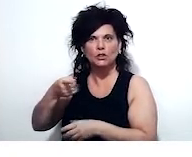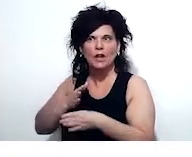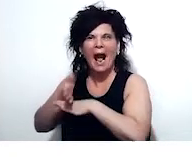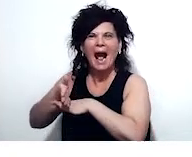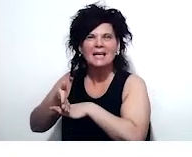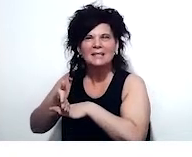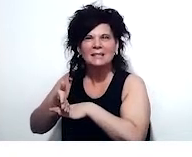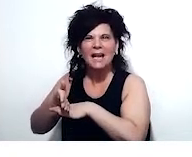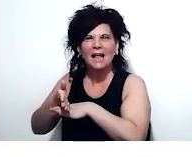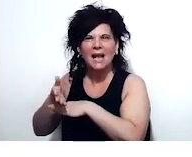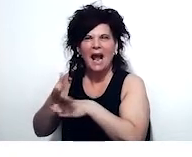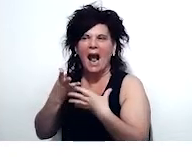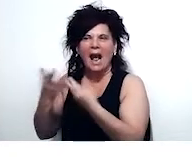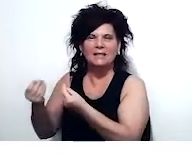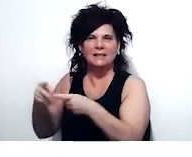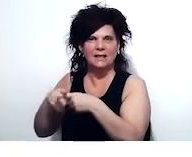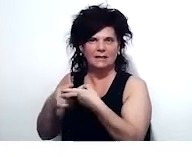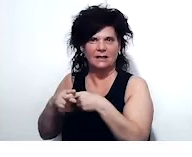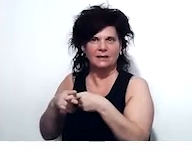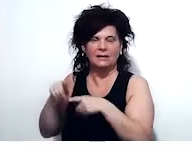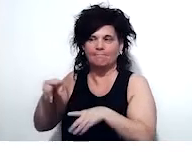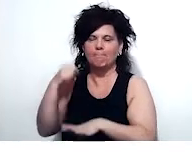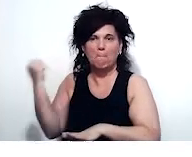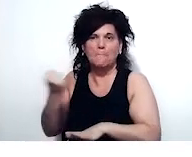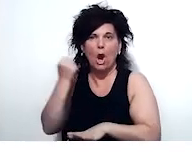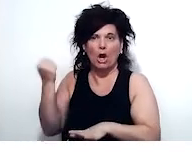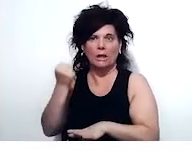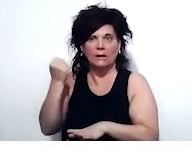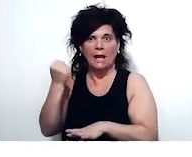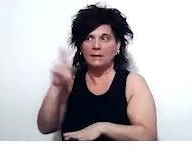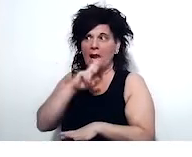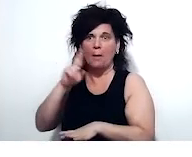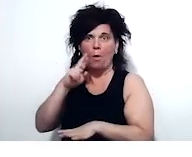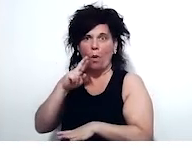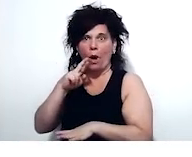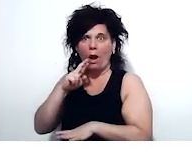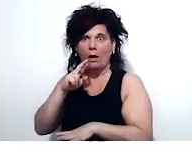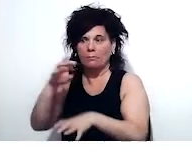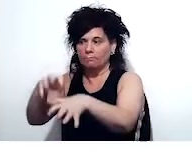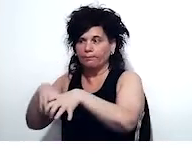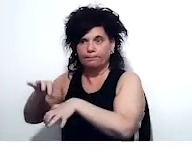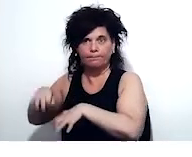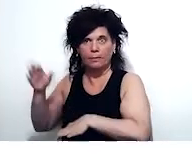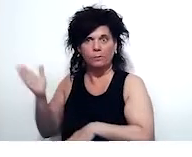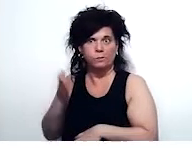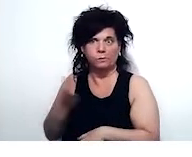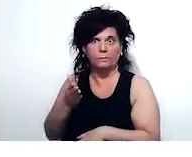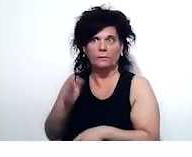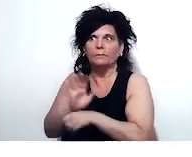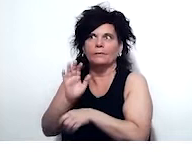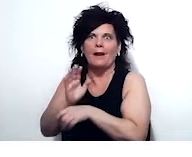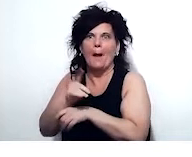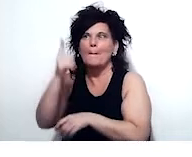programas de asistencia técnica. O sea que fíjense, a pesar de la gran importancia que tienen en la producción agrícola, como que son la mitad de la fuerza